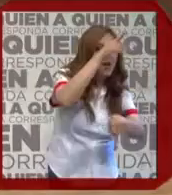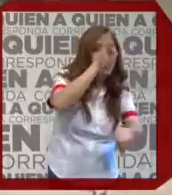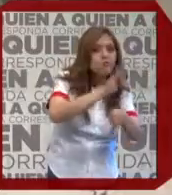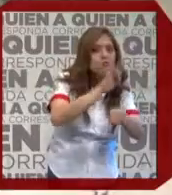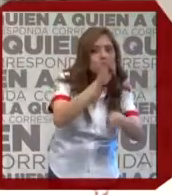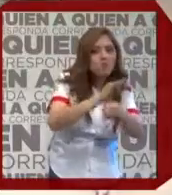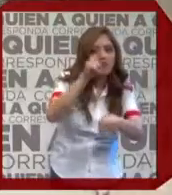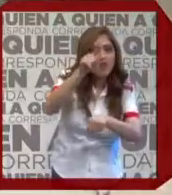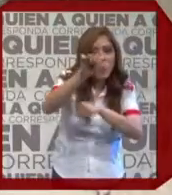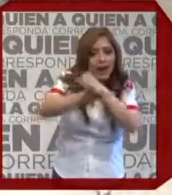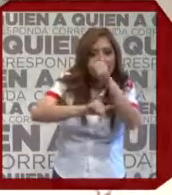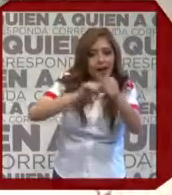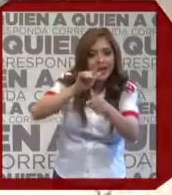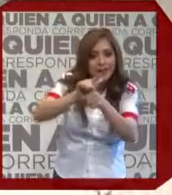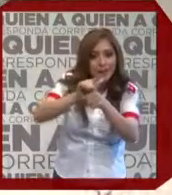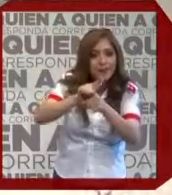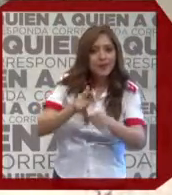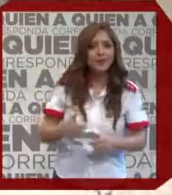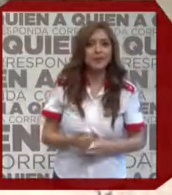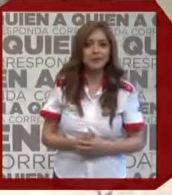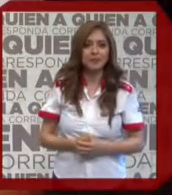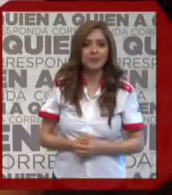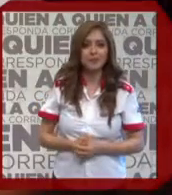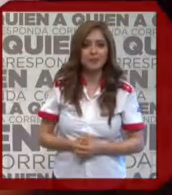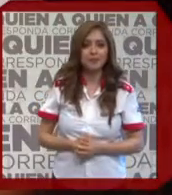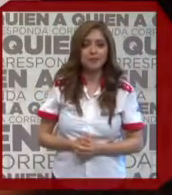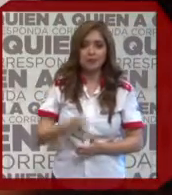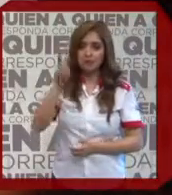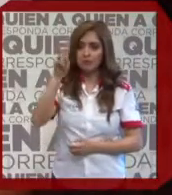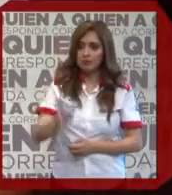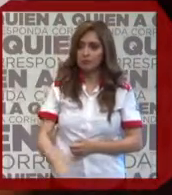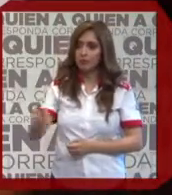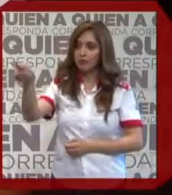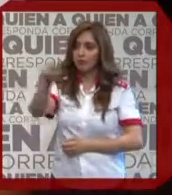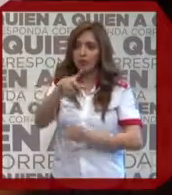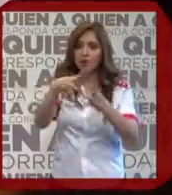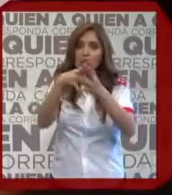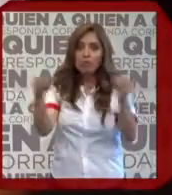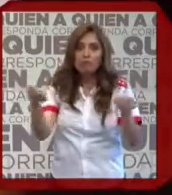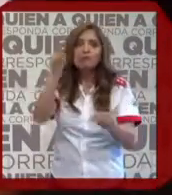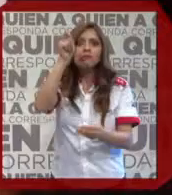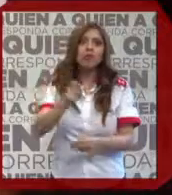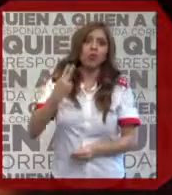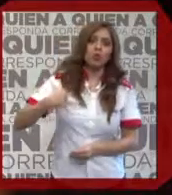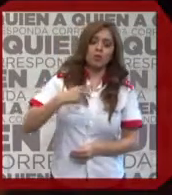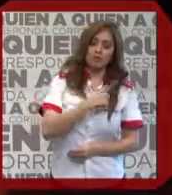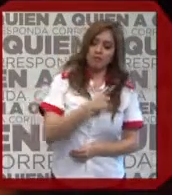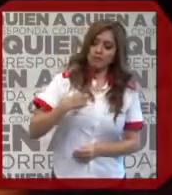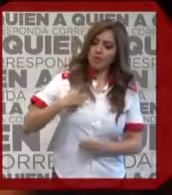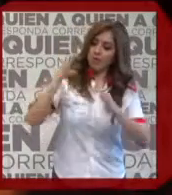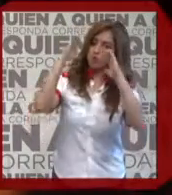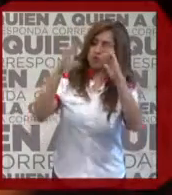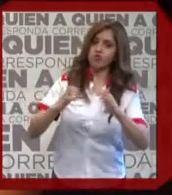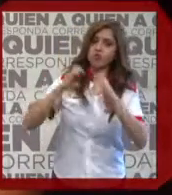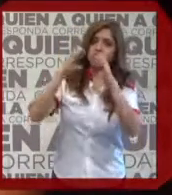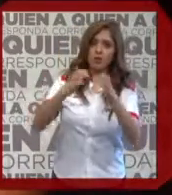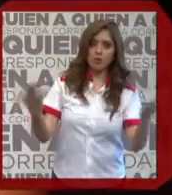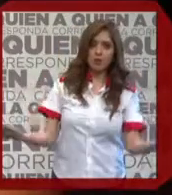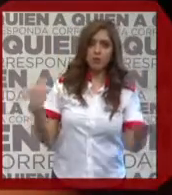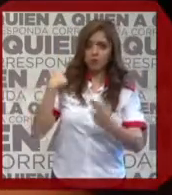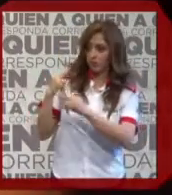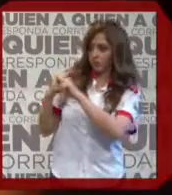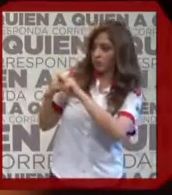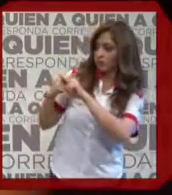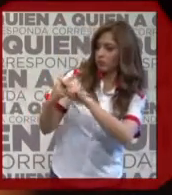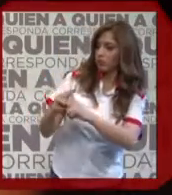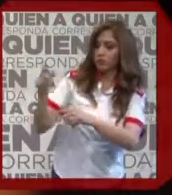seres milenarios. Están en peligro de extinción y pues es nuestra obligación ayudarlos como ciudadanos. Más que nada para preservar la especie porque